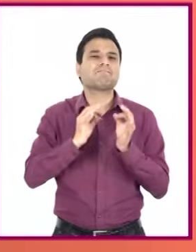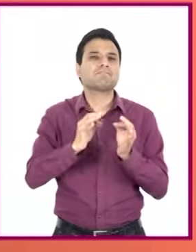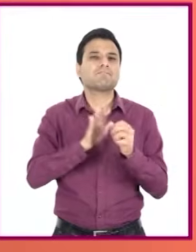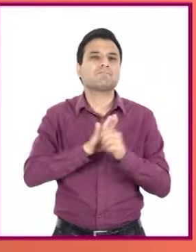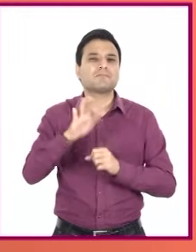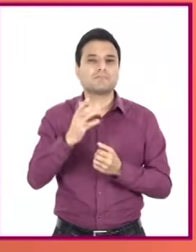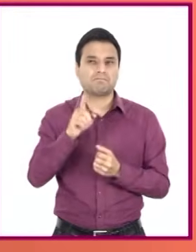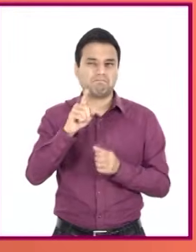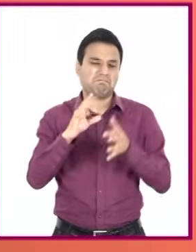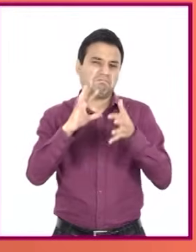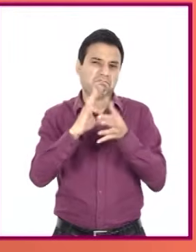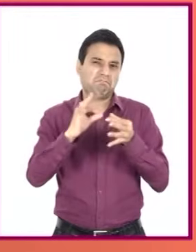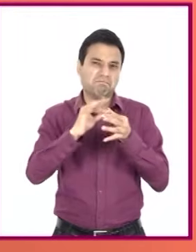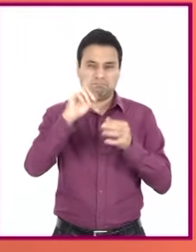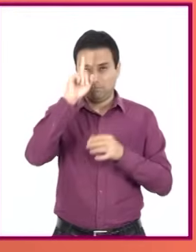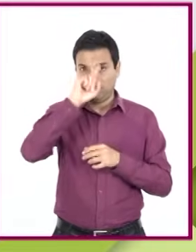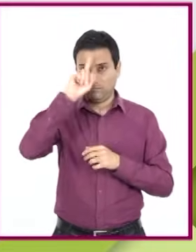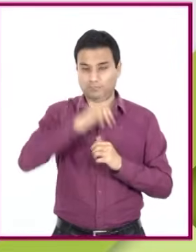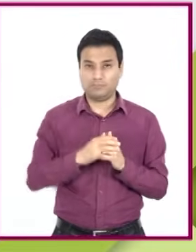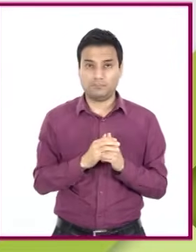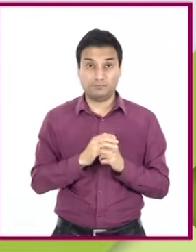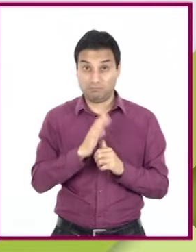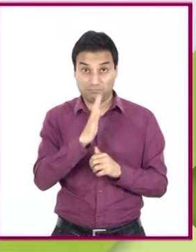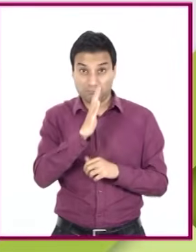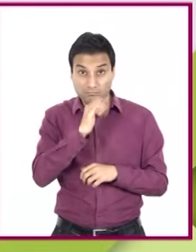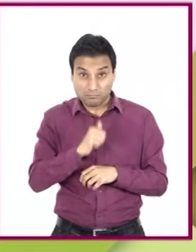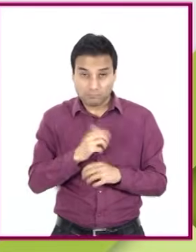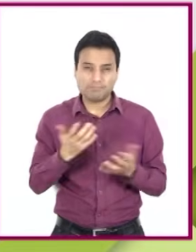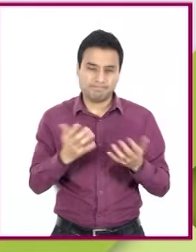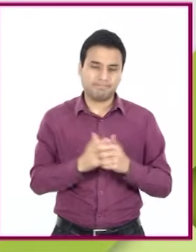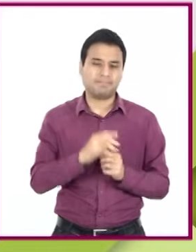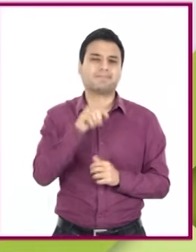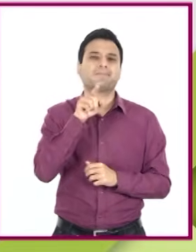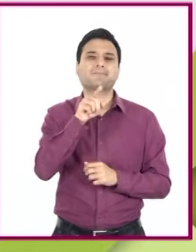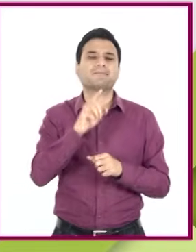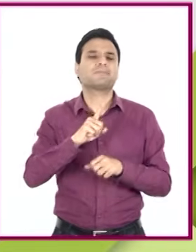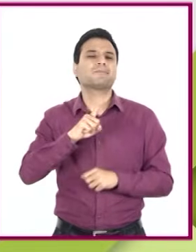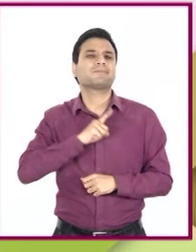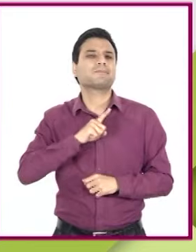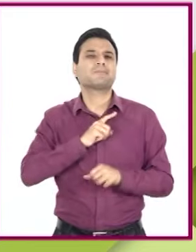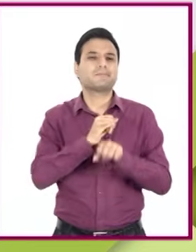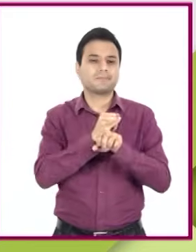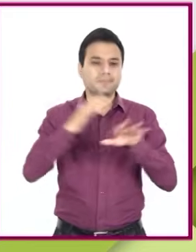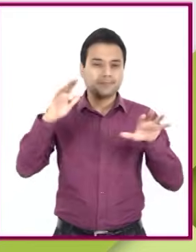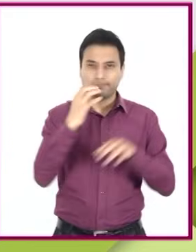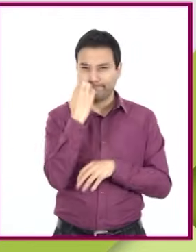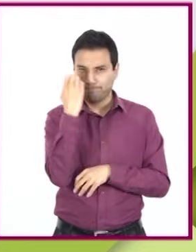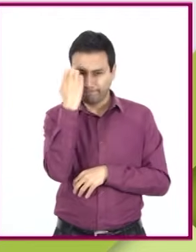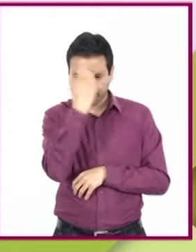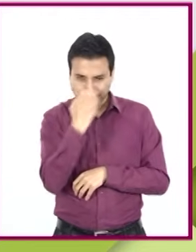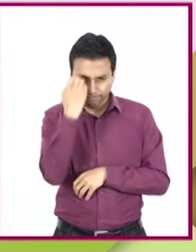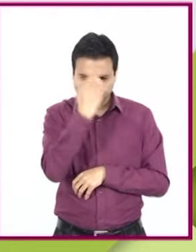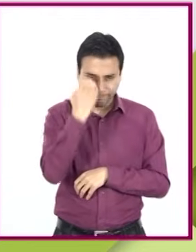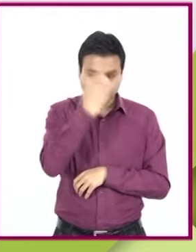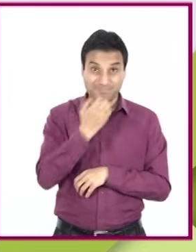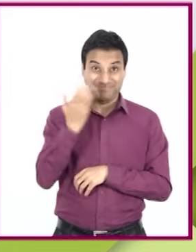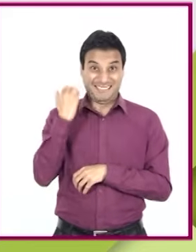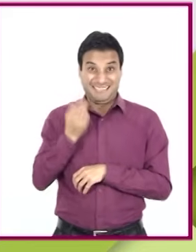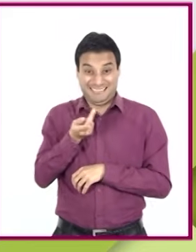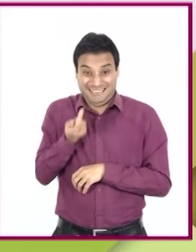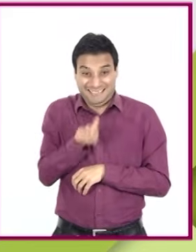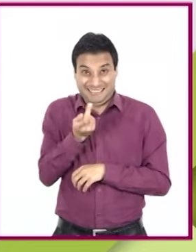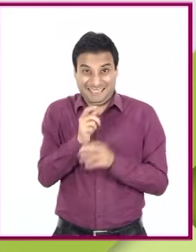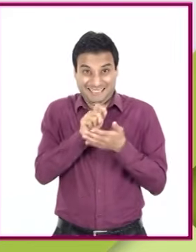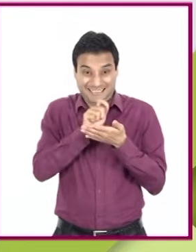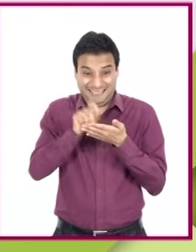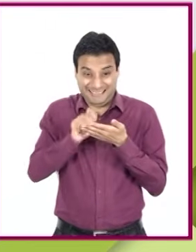tema. En caso contrario, analicen qué información ayuda a contestar su pregunta inicial o les